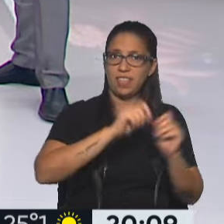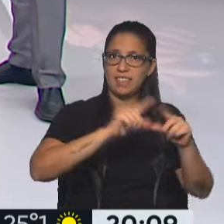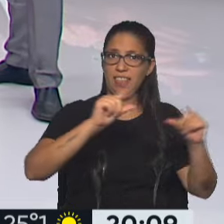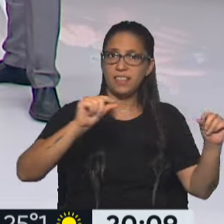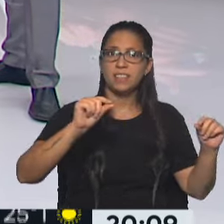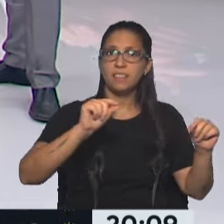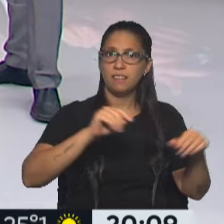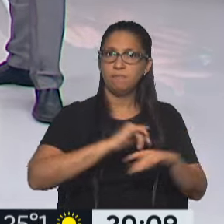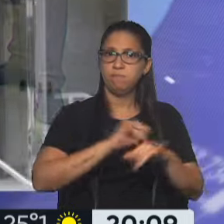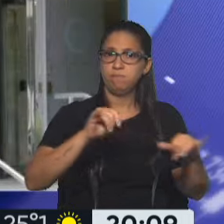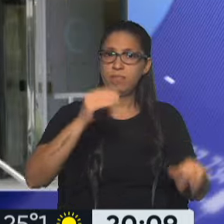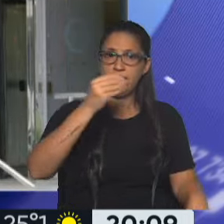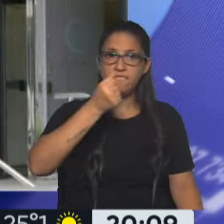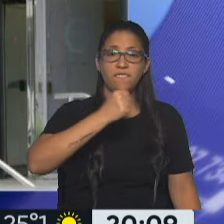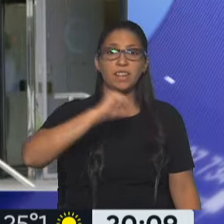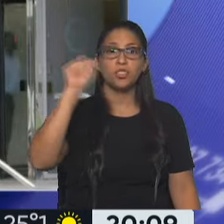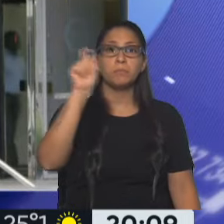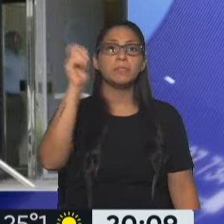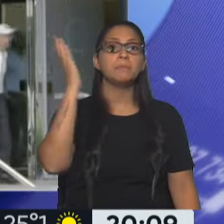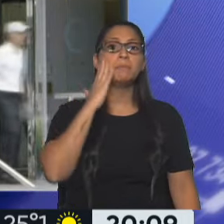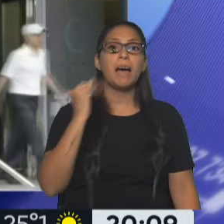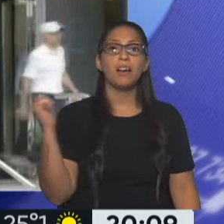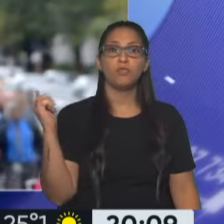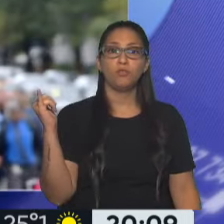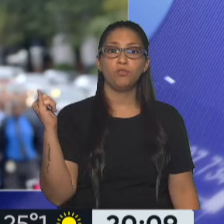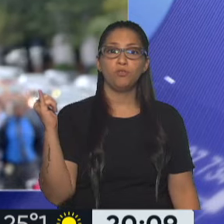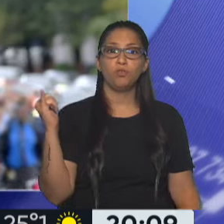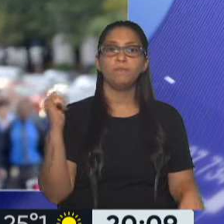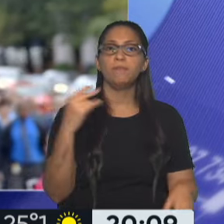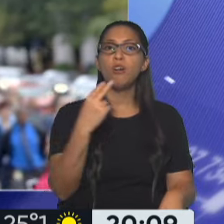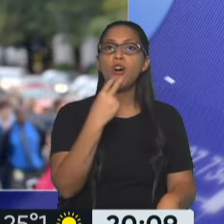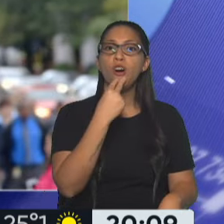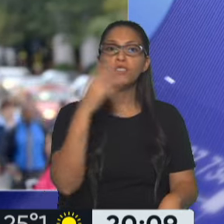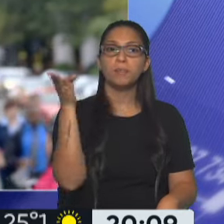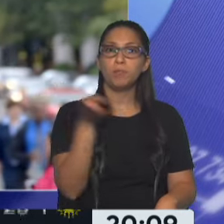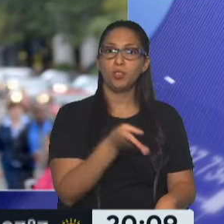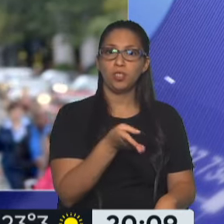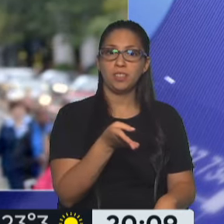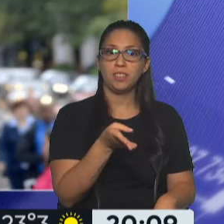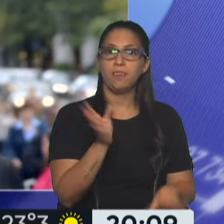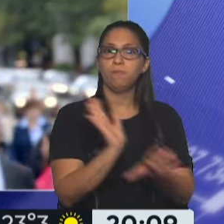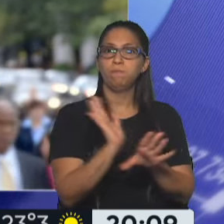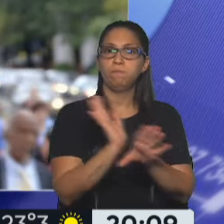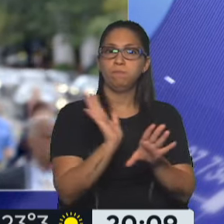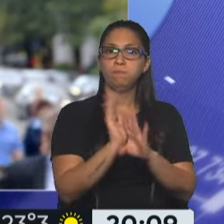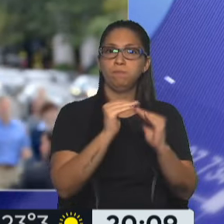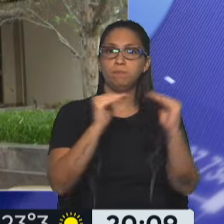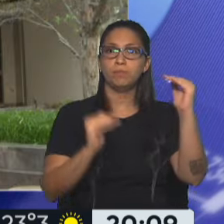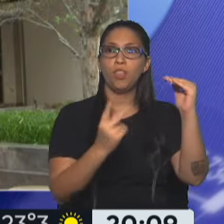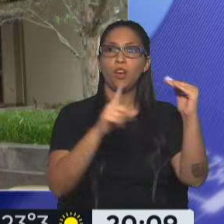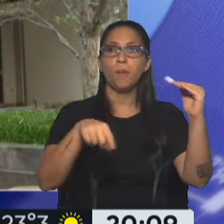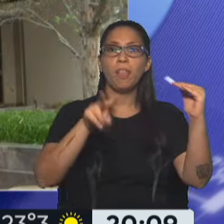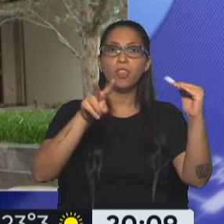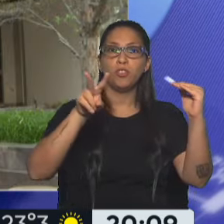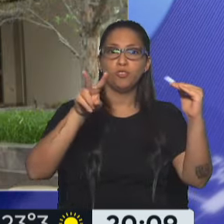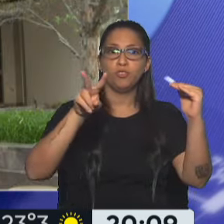conocer la inflación de marzo. ¿Cuánto había sido ese dato? Un 11%, lo que implicó una baja de 2,2